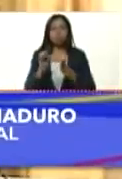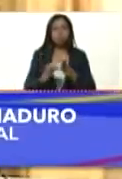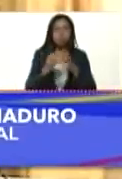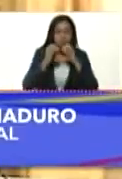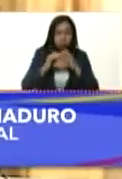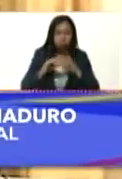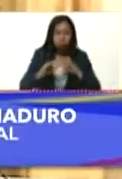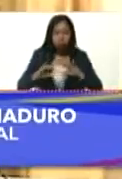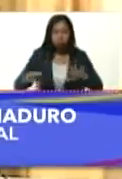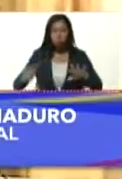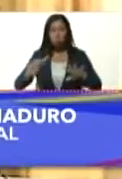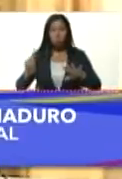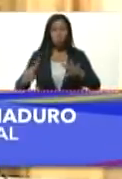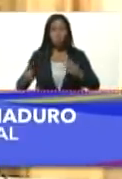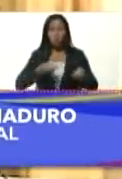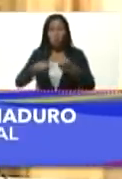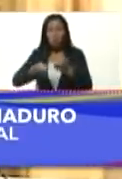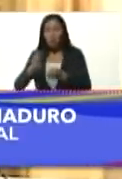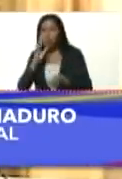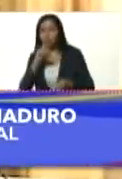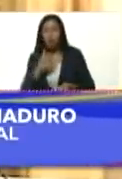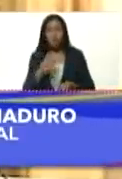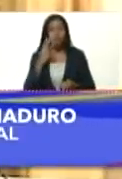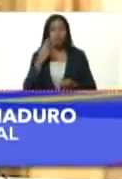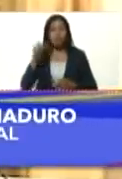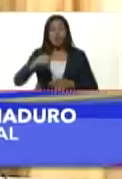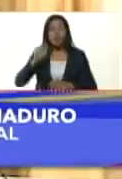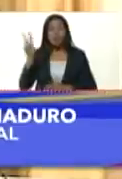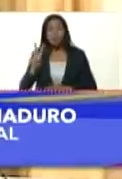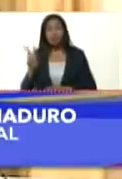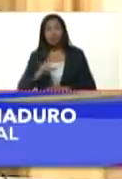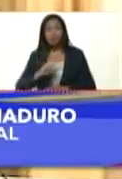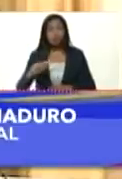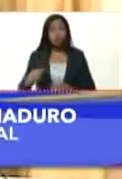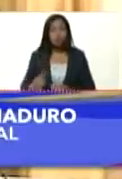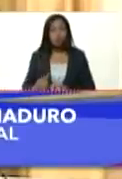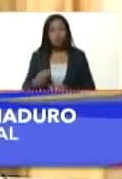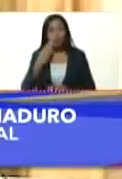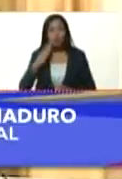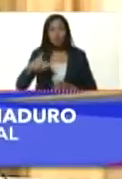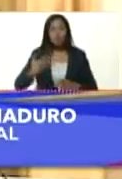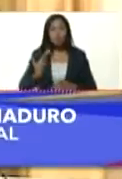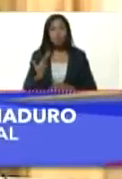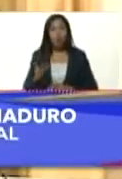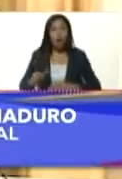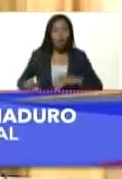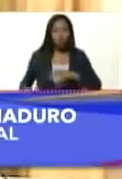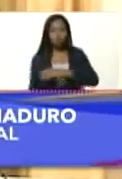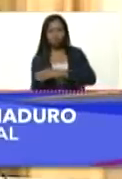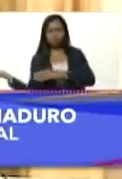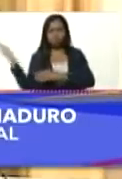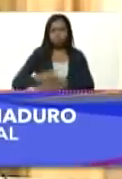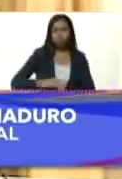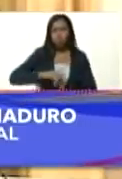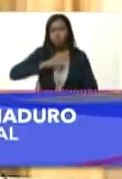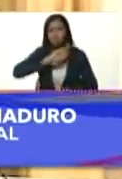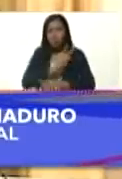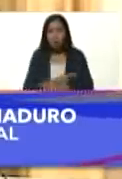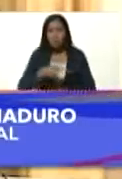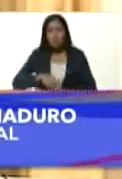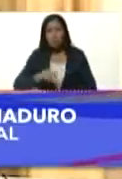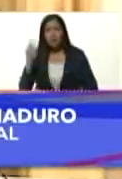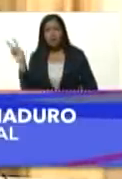la controlamos, la dominamos, la tomamos en nuestras manos, pudiera abatir muy, muy